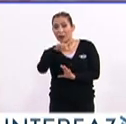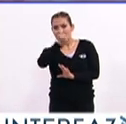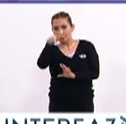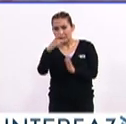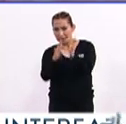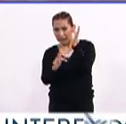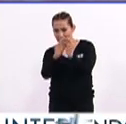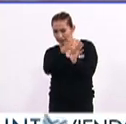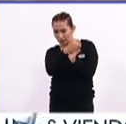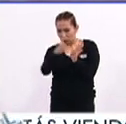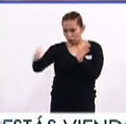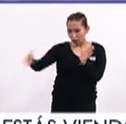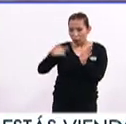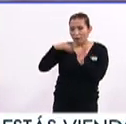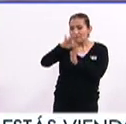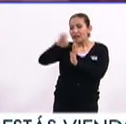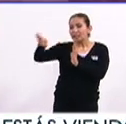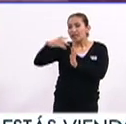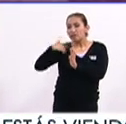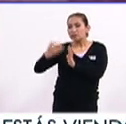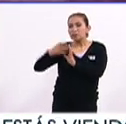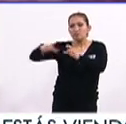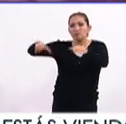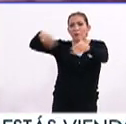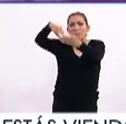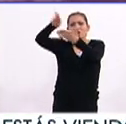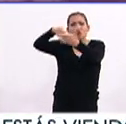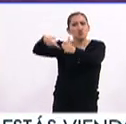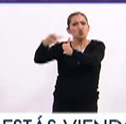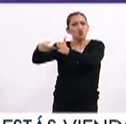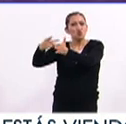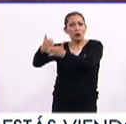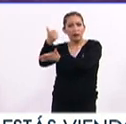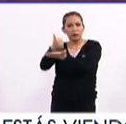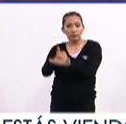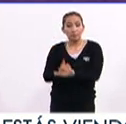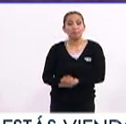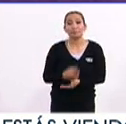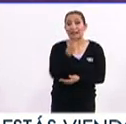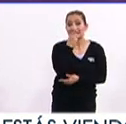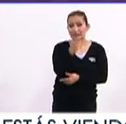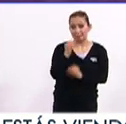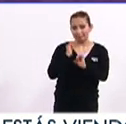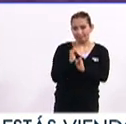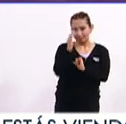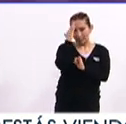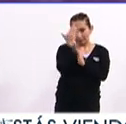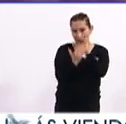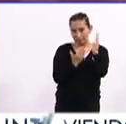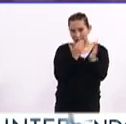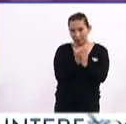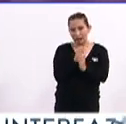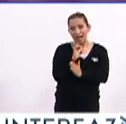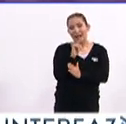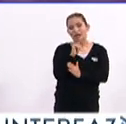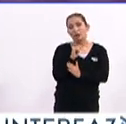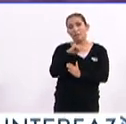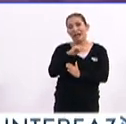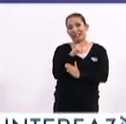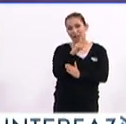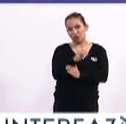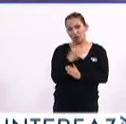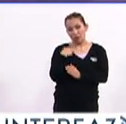Cristo, fechas que coinciden con un gran auge de la pintura mural en esa ciudad. De acuerdo con el titular del Servicio Arqueomagnético